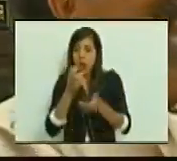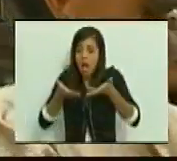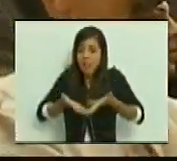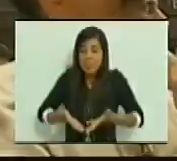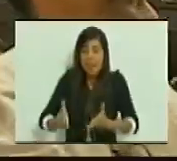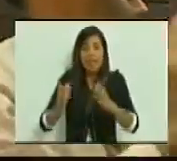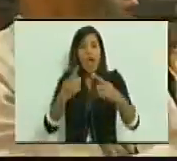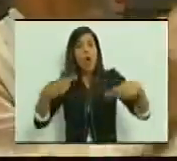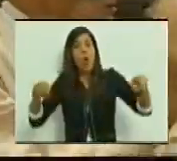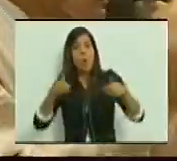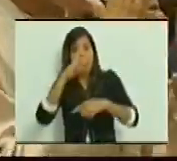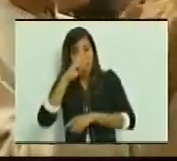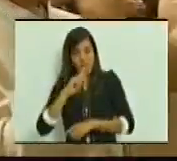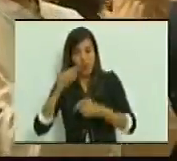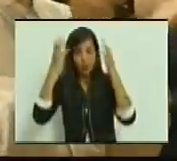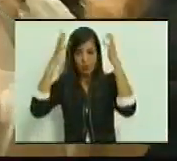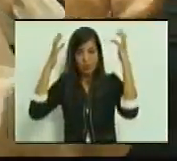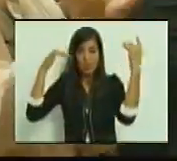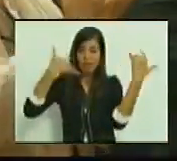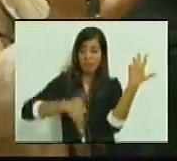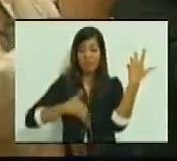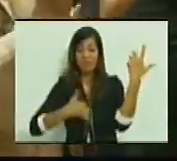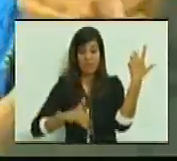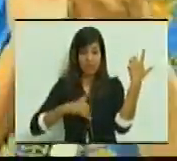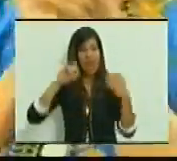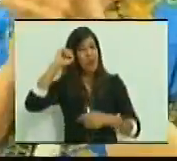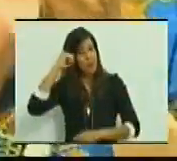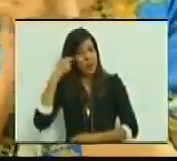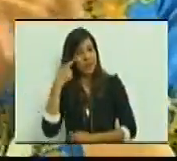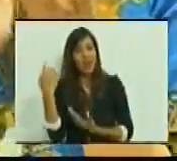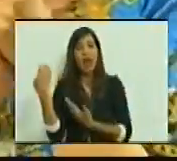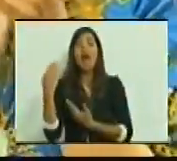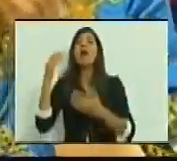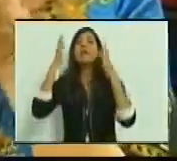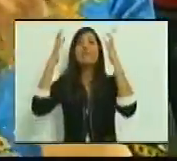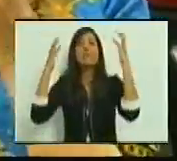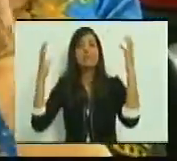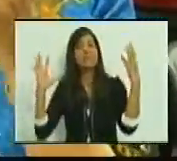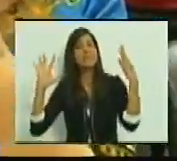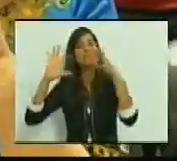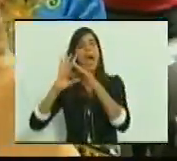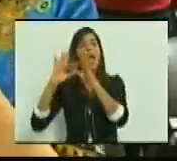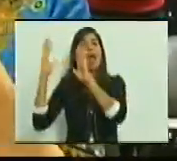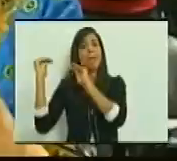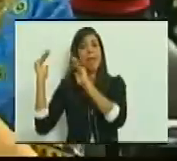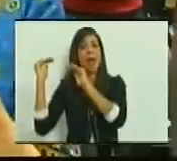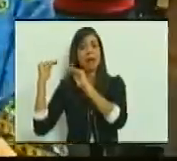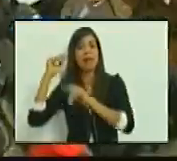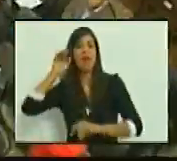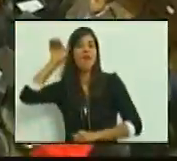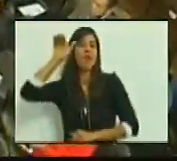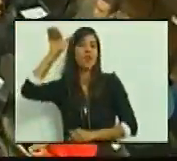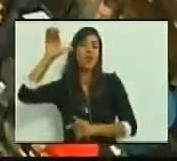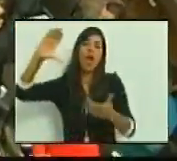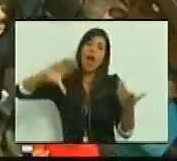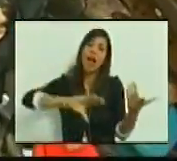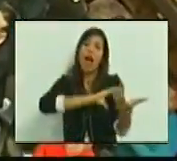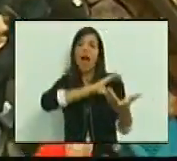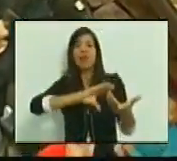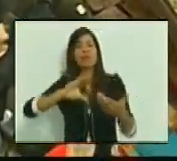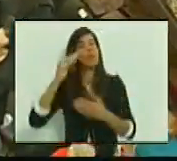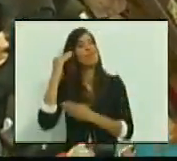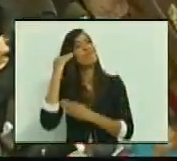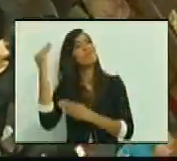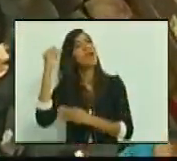natalicio. Con Alí vamos siempre acompañados de esperanza, de futuro y de canto y de poesía